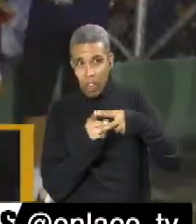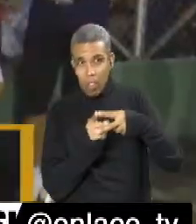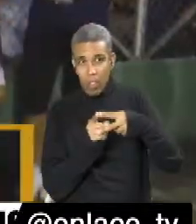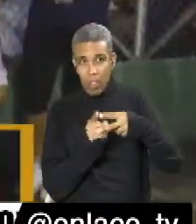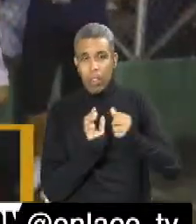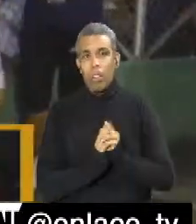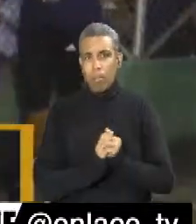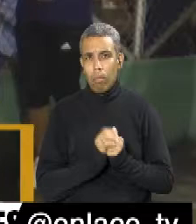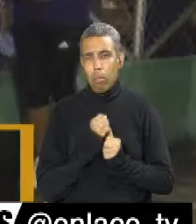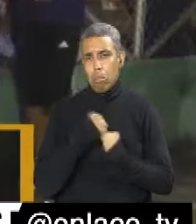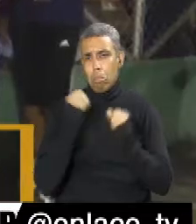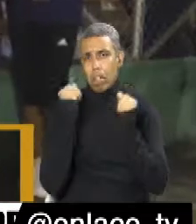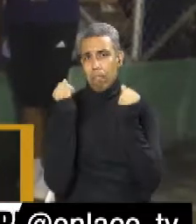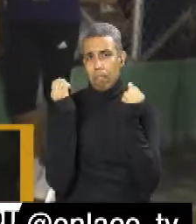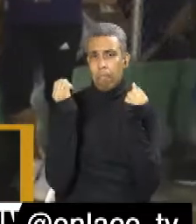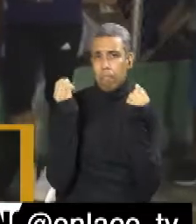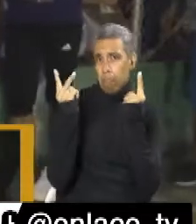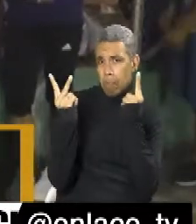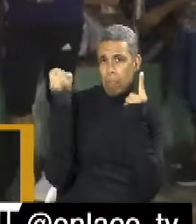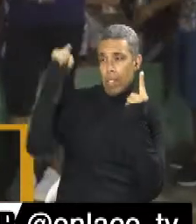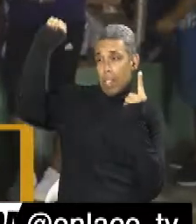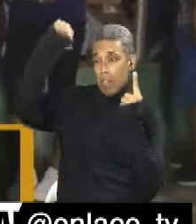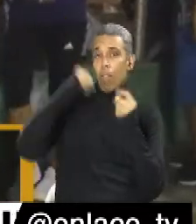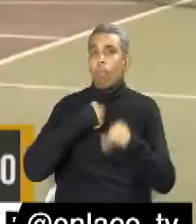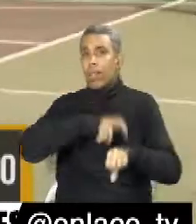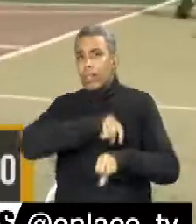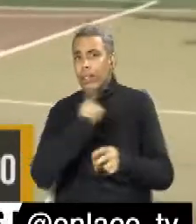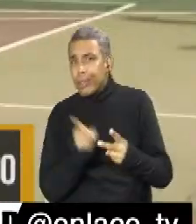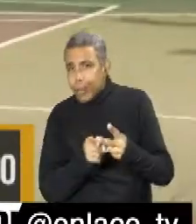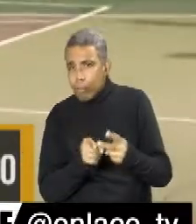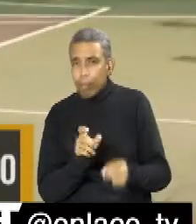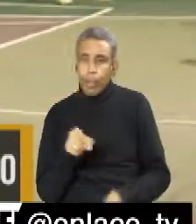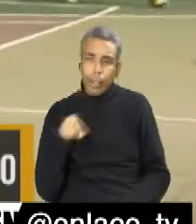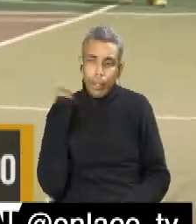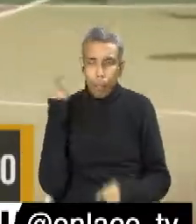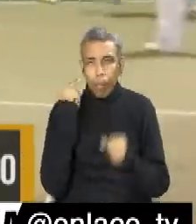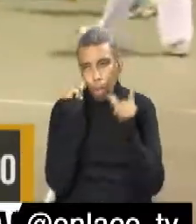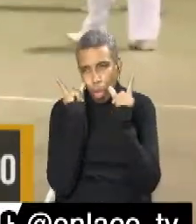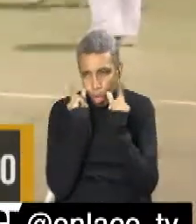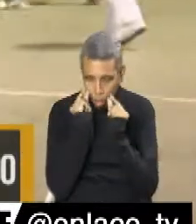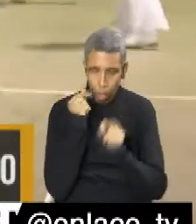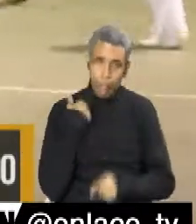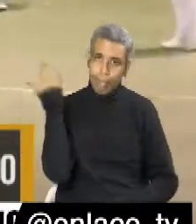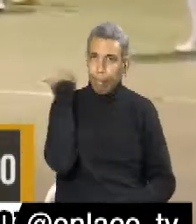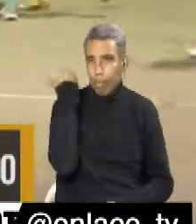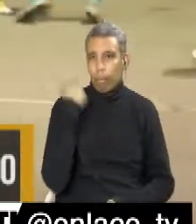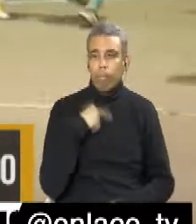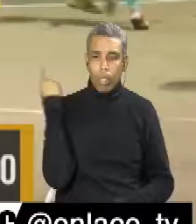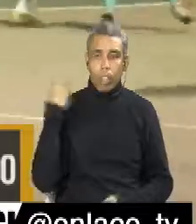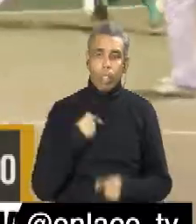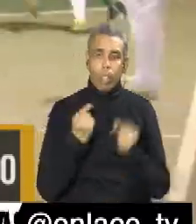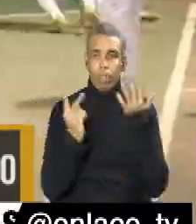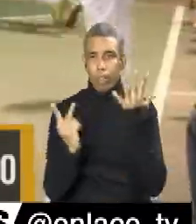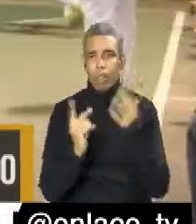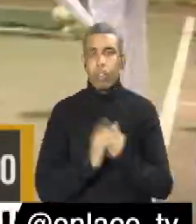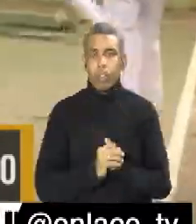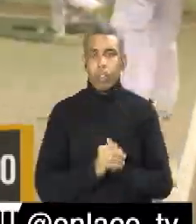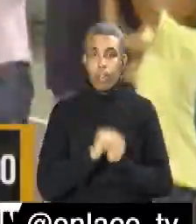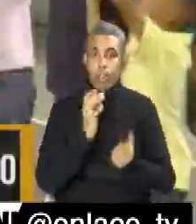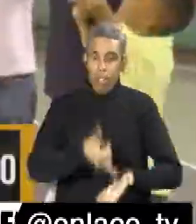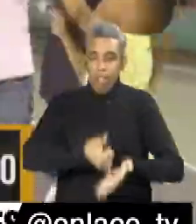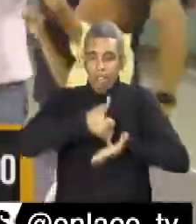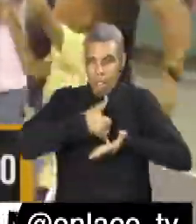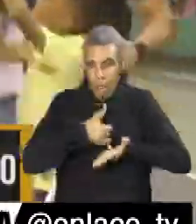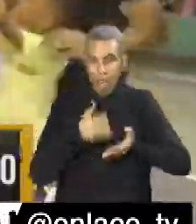muy, muy dormidos y mire, ahí está el resultado. Los equipos que ocuparon los primeros puestos se les entregó su trofeo y respectivo